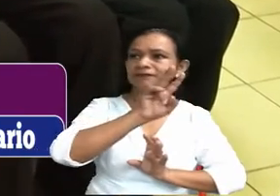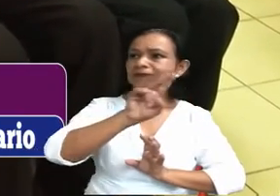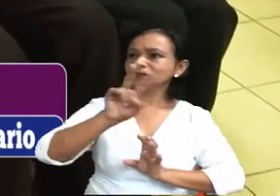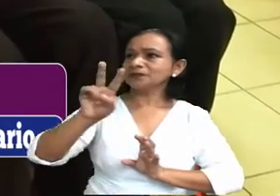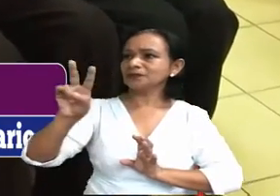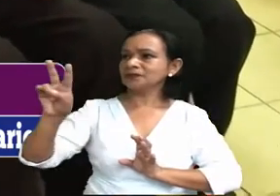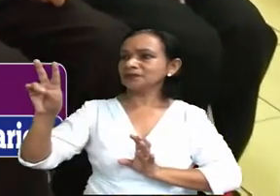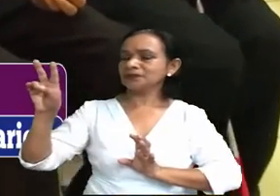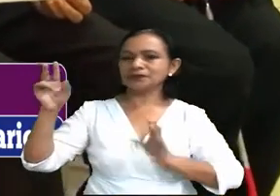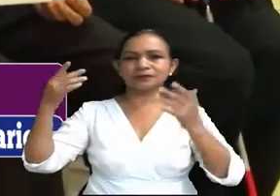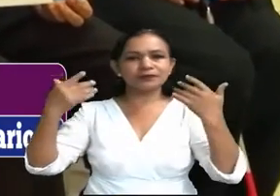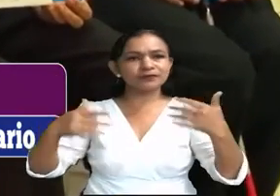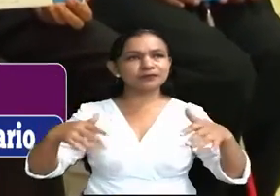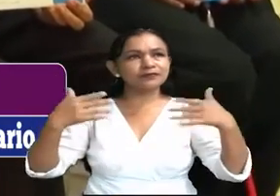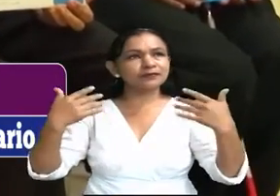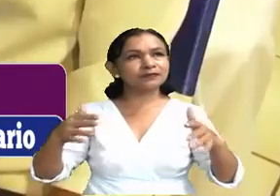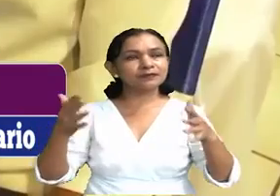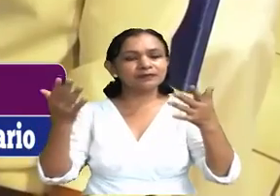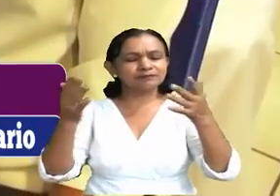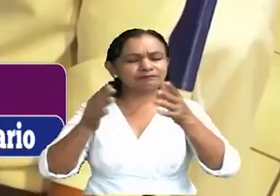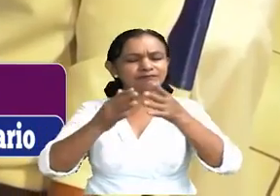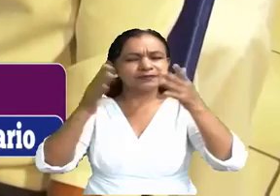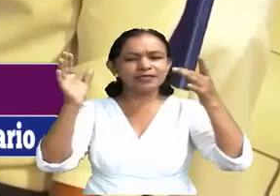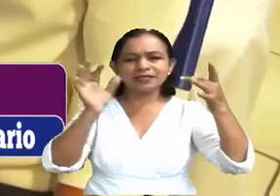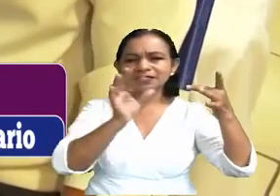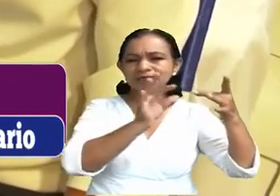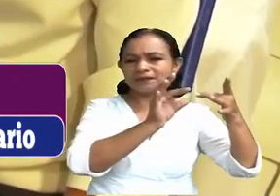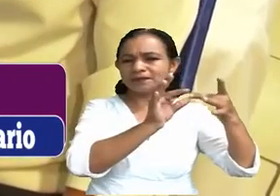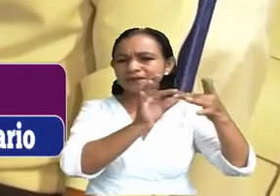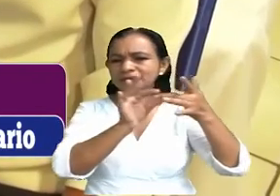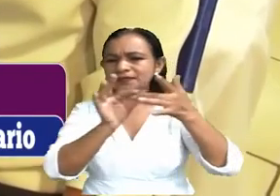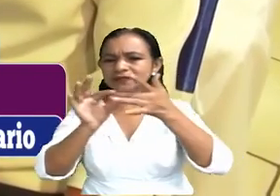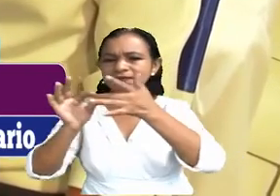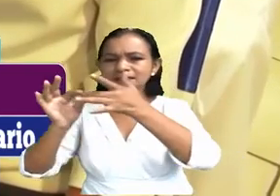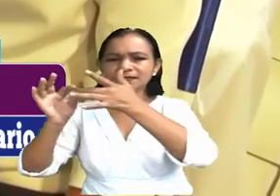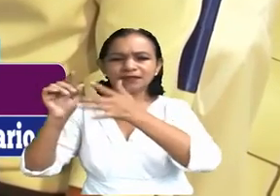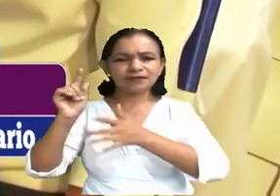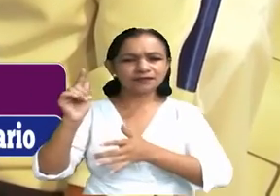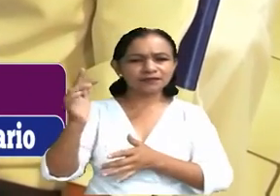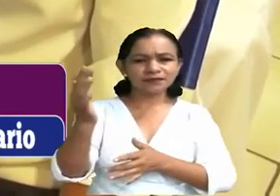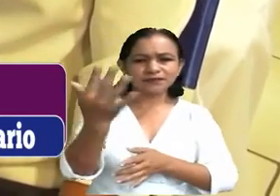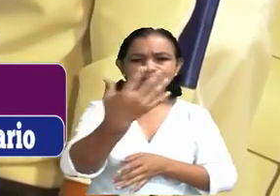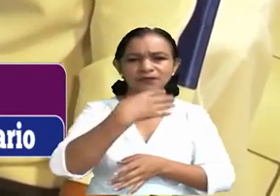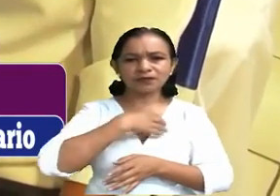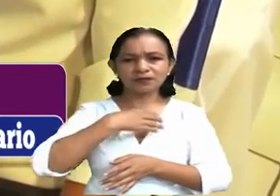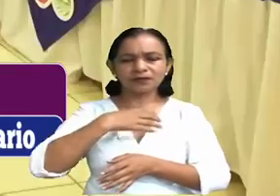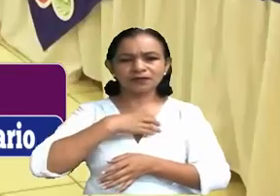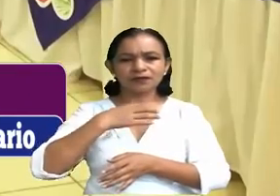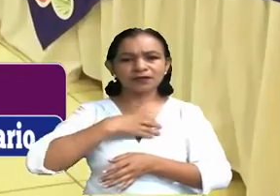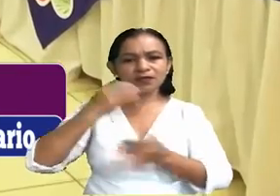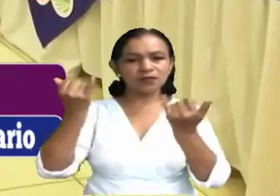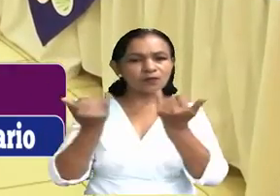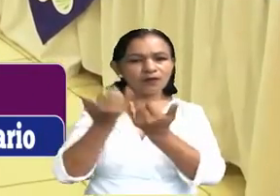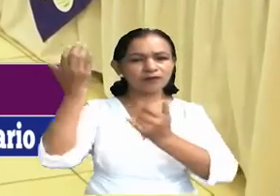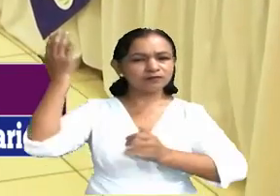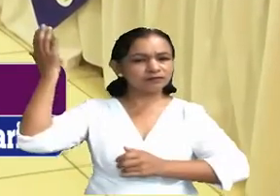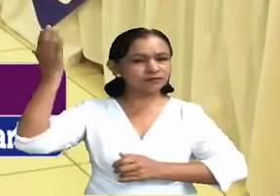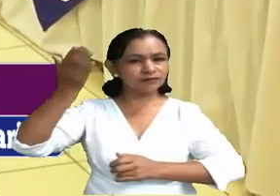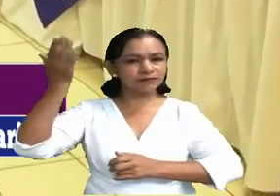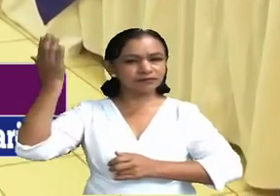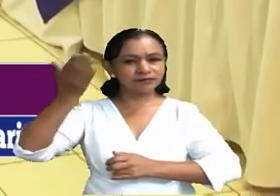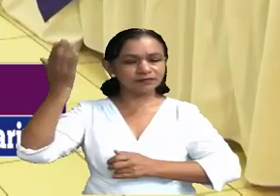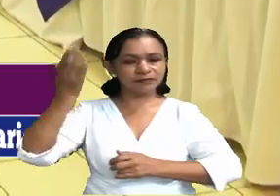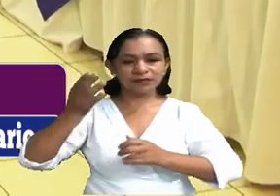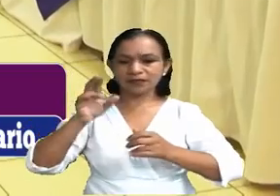fue imponente, fue algo grandioso y tenía todas las características de un congreso, porque okay. En un